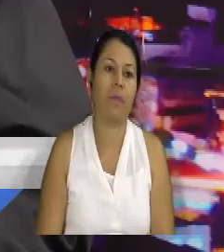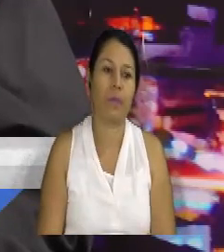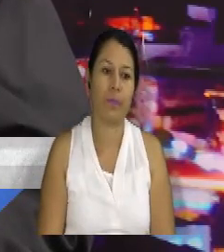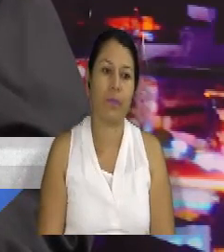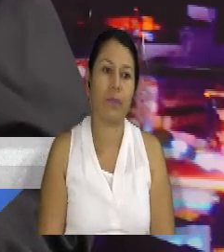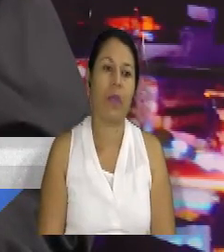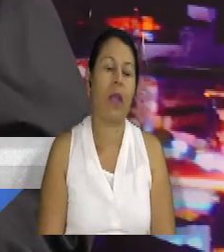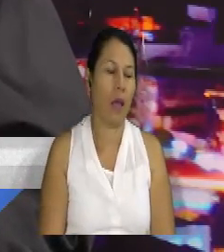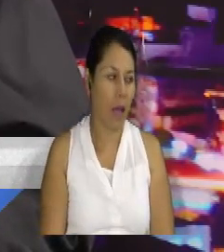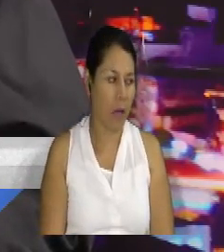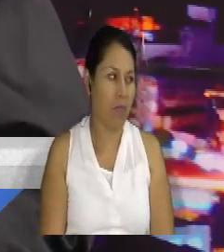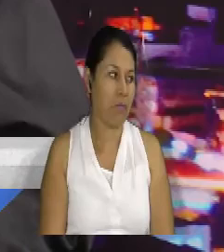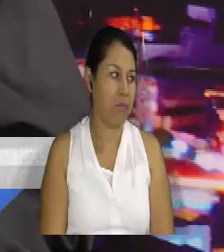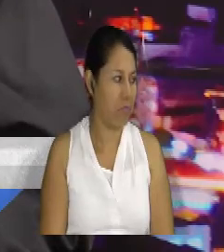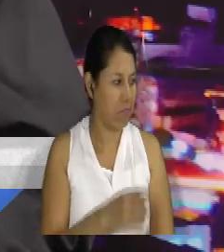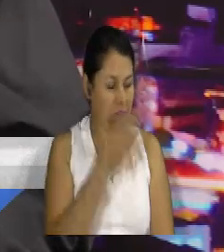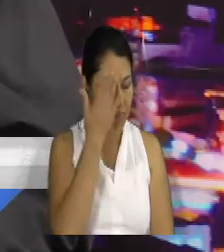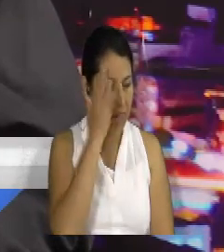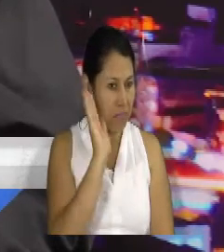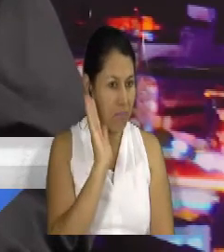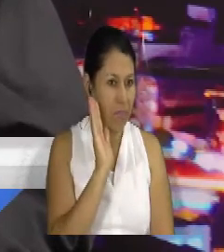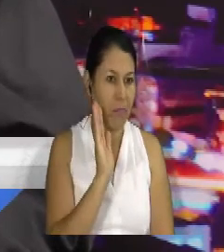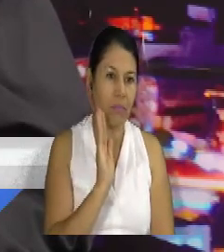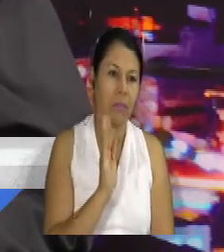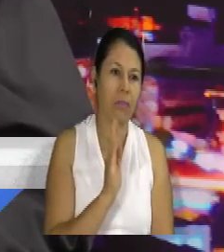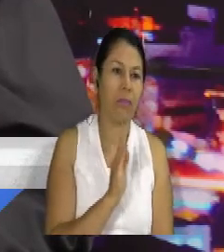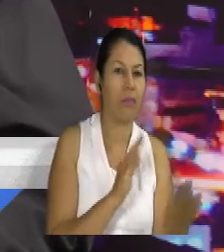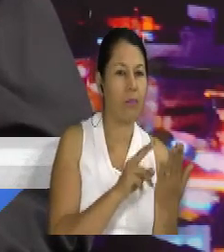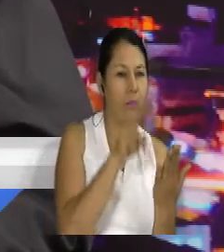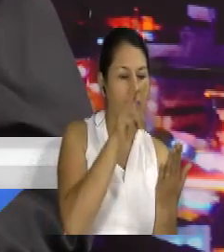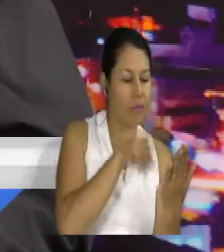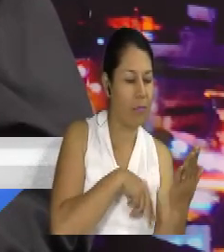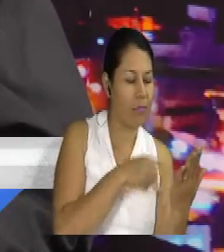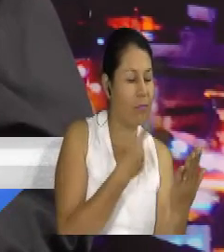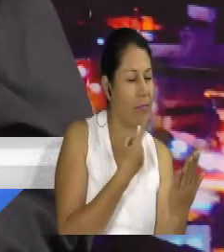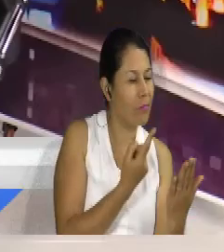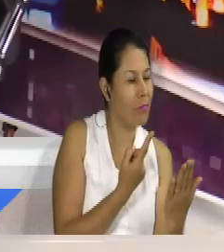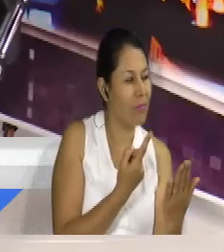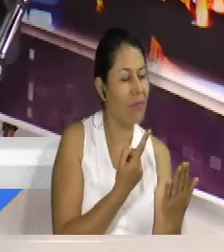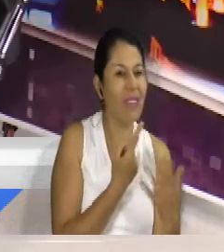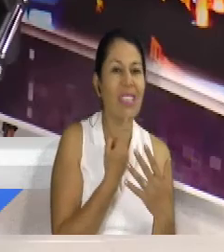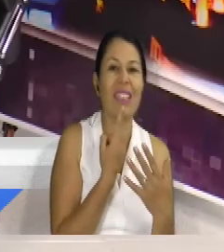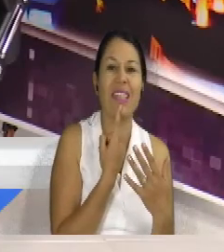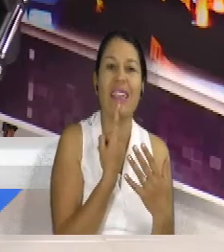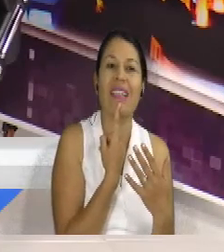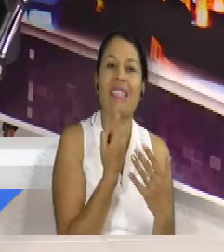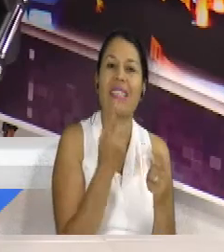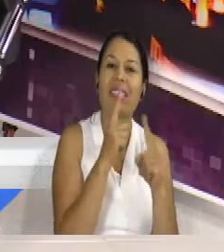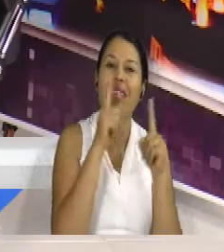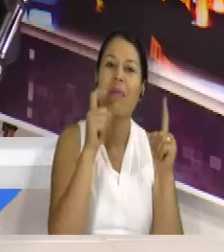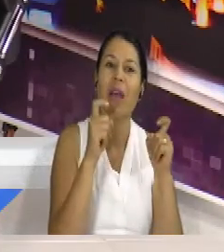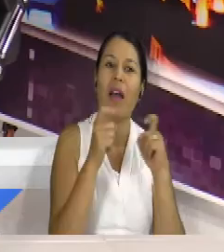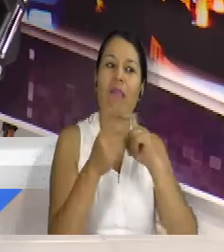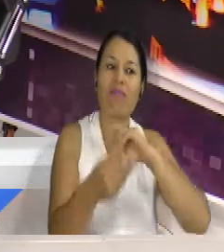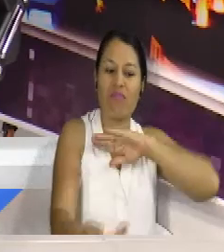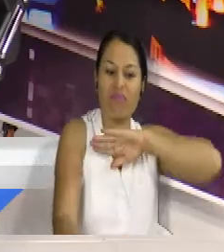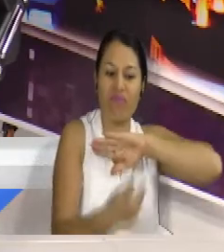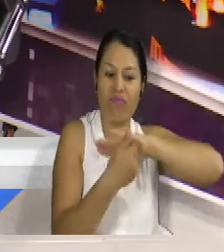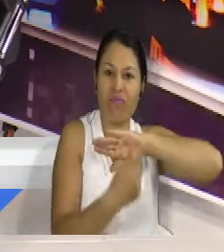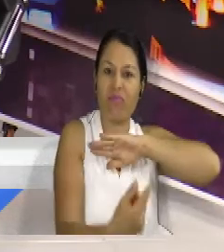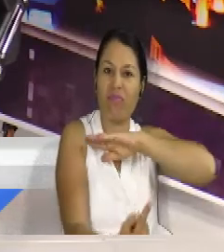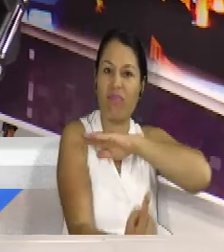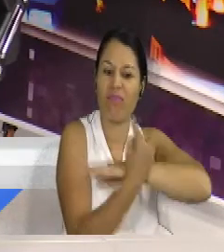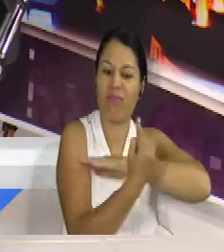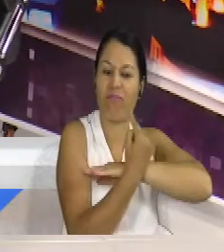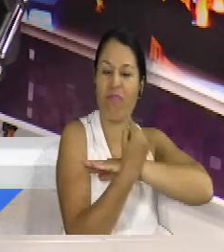la conoce. Léame, por favor, ese, acúsenme de lo que sea. Ah, ¿sí? Pedro, me impactó mucho y hoy he traído el libro precisamente. Sí,